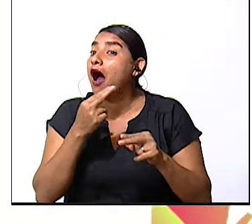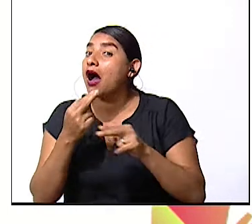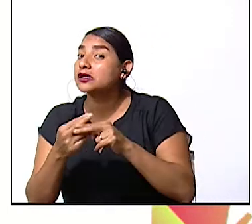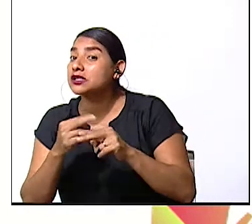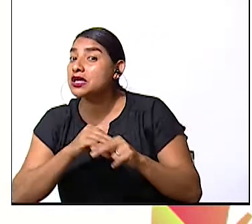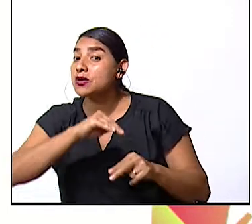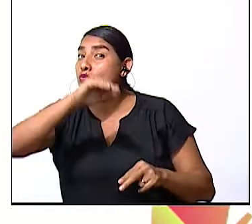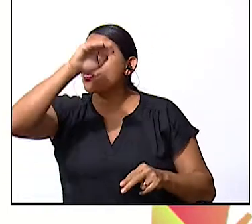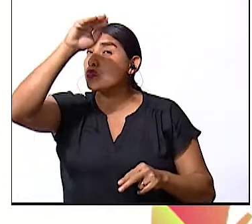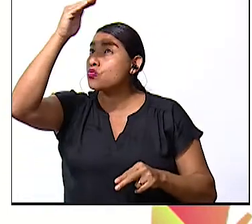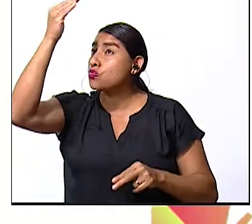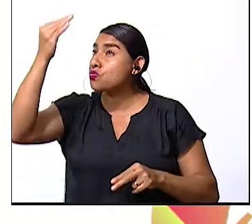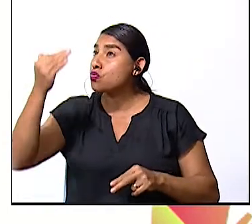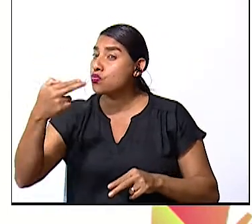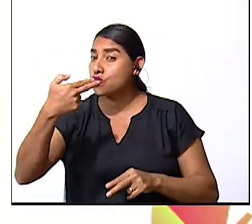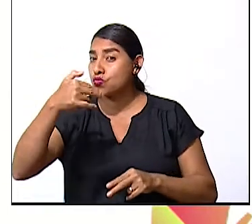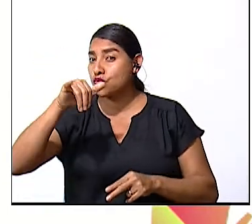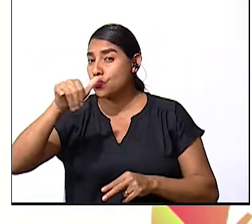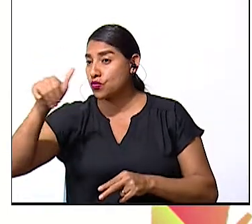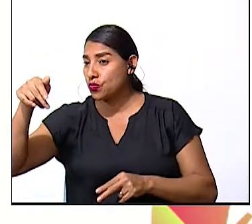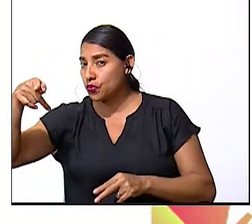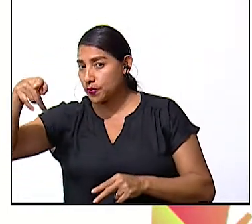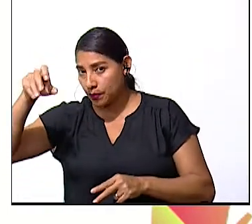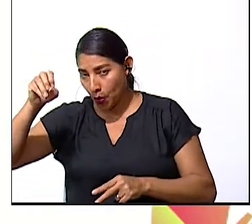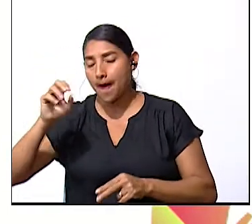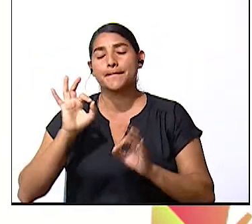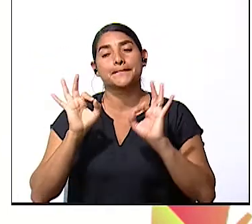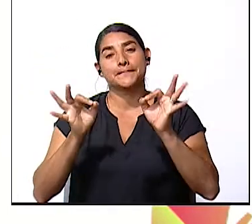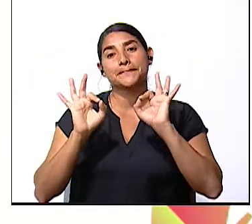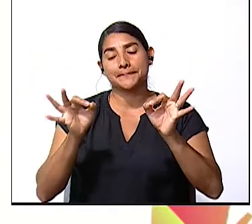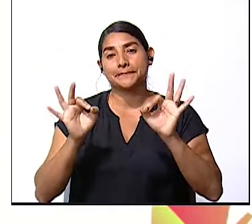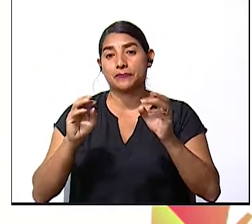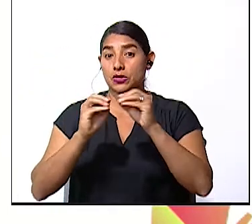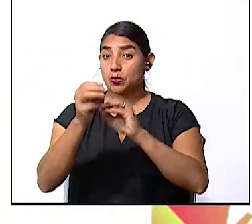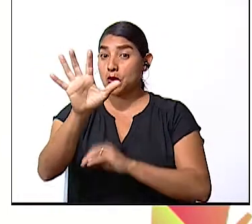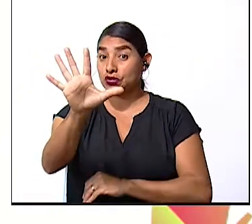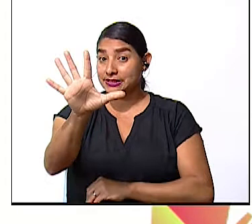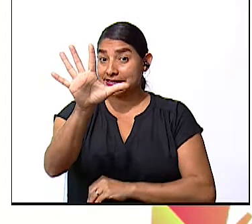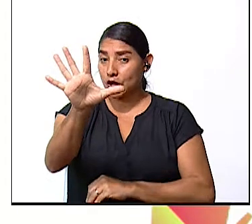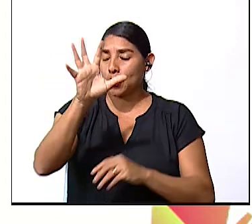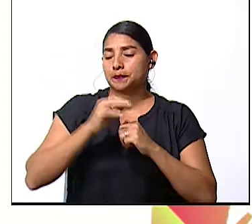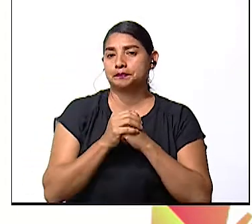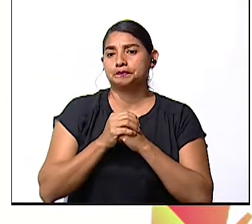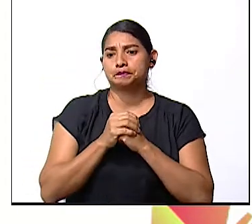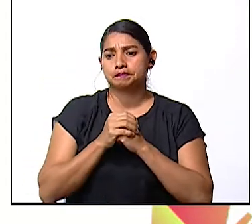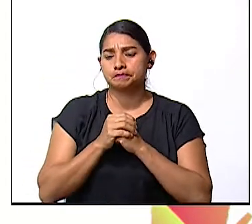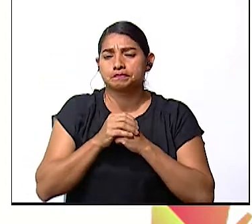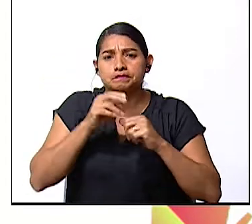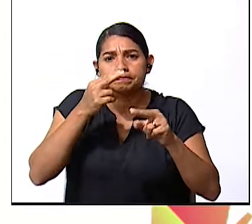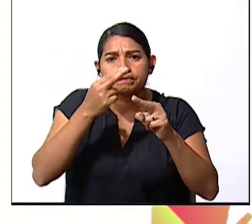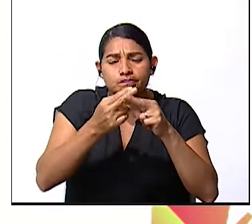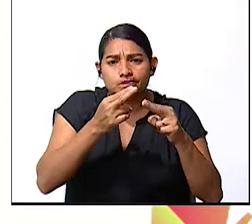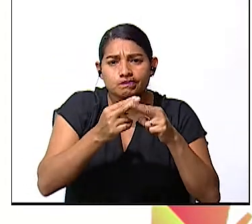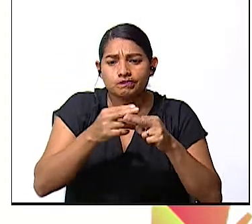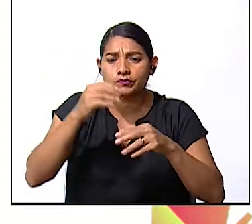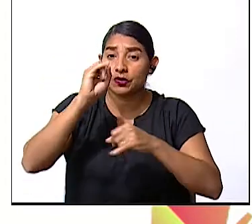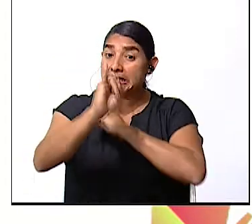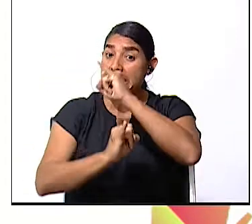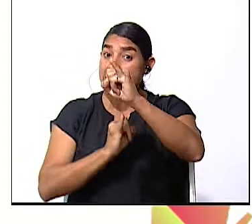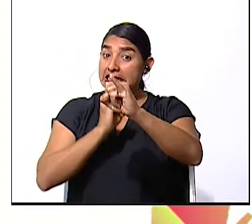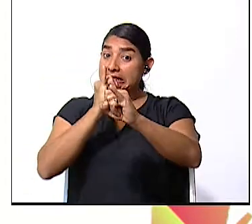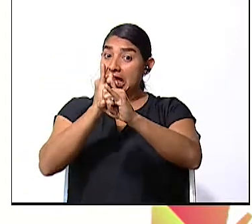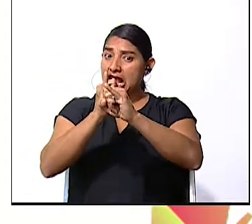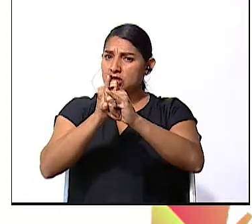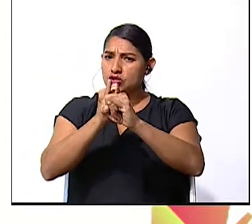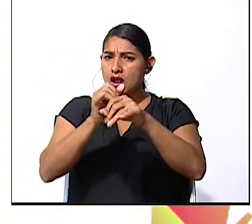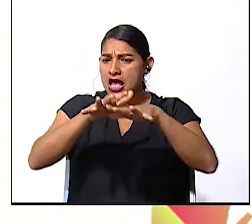Se llama Chirripó. Muy bien. Número 5. Se denomina internacional debido a